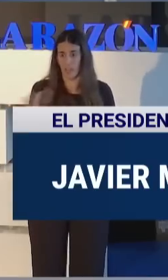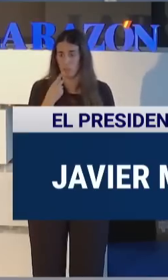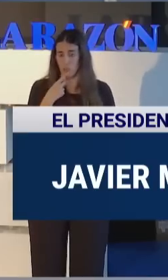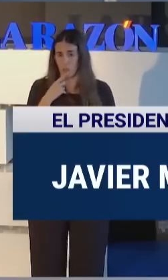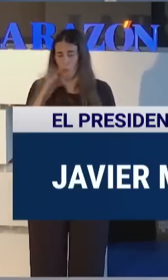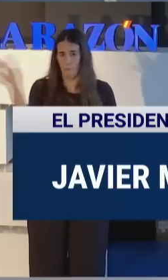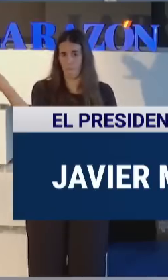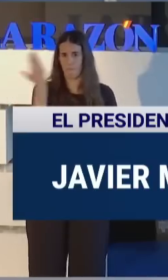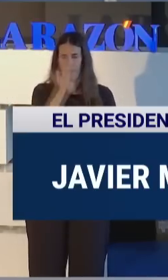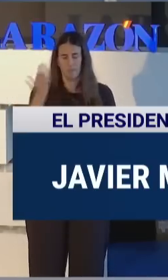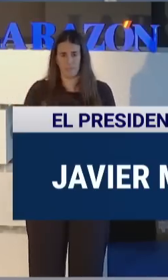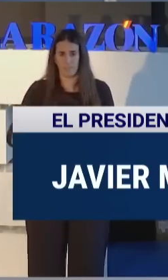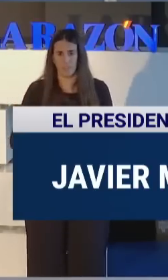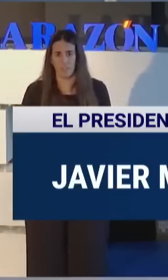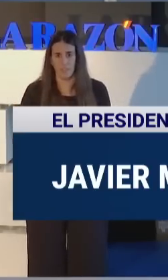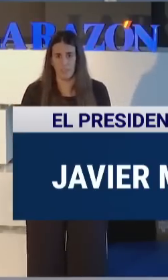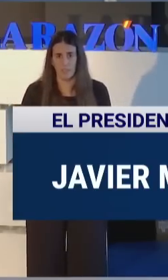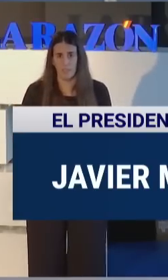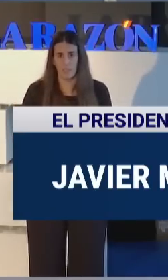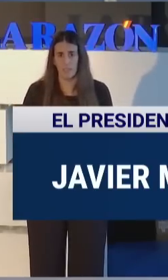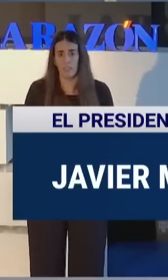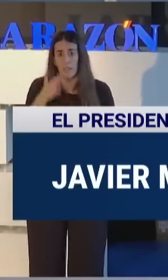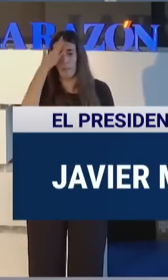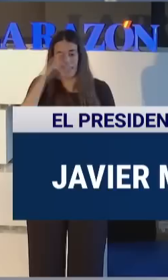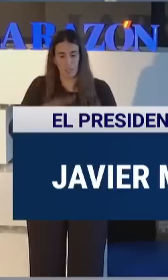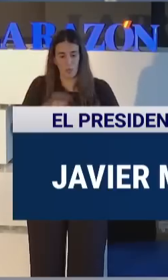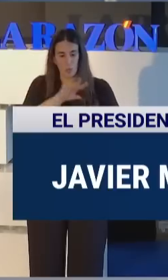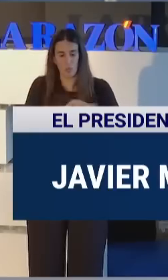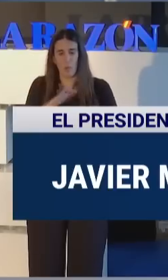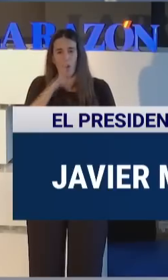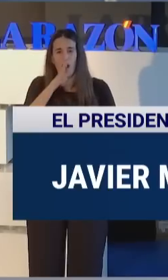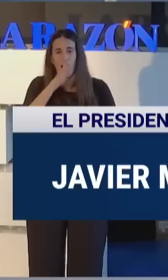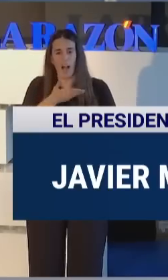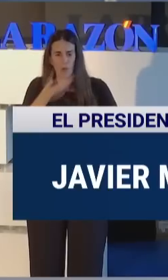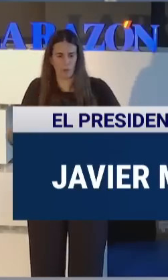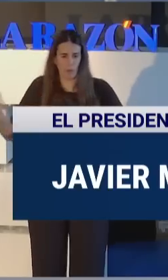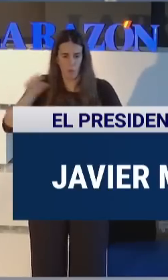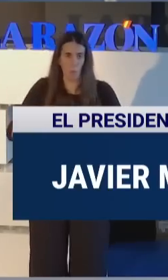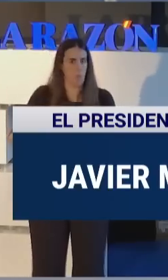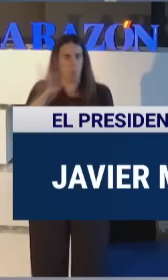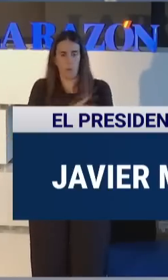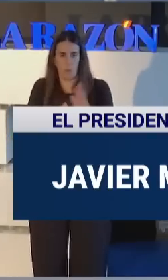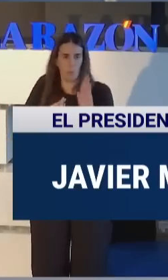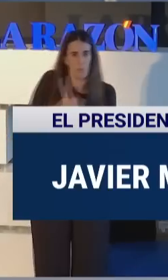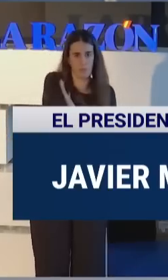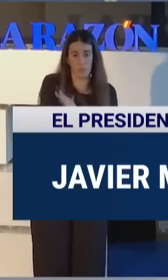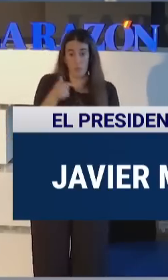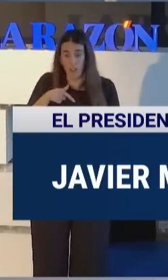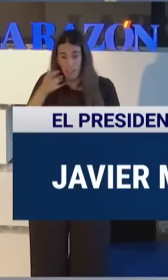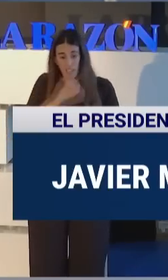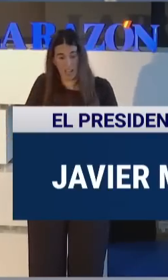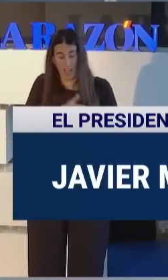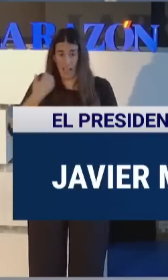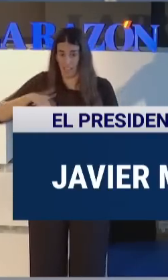Usted quiere cocinar un sapo, ¿cómo hace? Lo va a tirar en el agua caliente, salta el sapo. Entonces, ¿qué hicieron? Lo metieron en agua fría y después le pusieron la